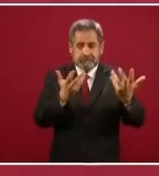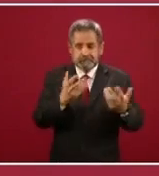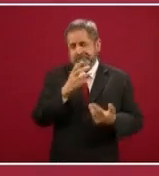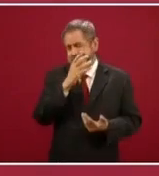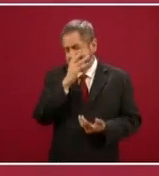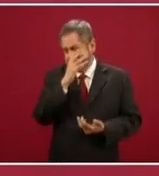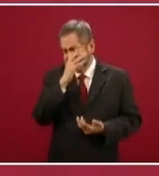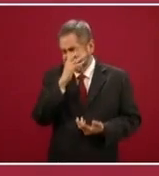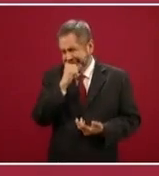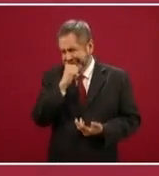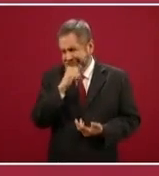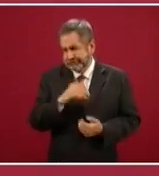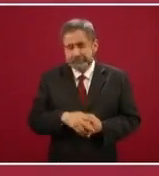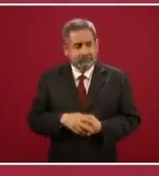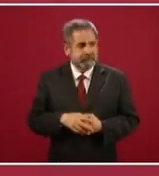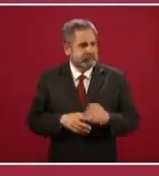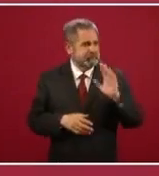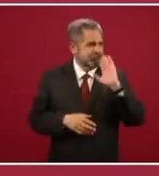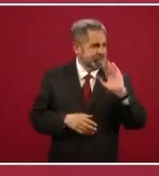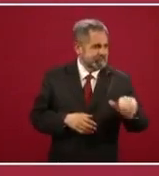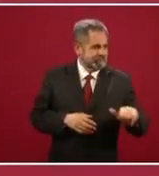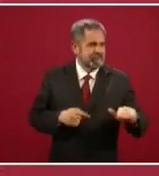No se puede enfrentar el mal con el mal.